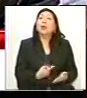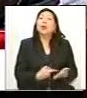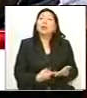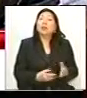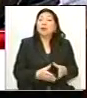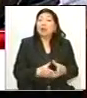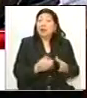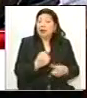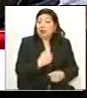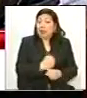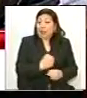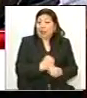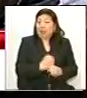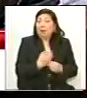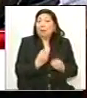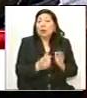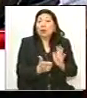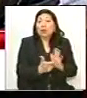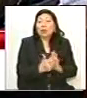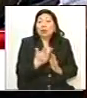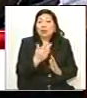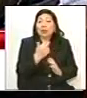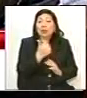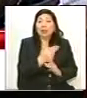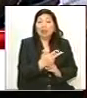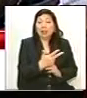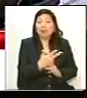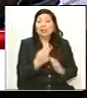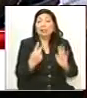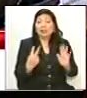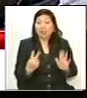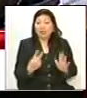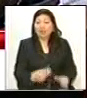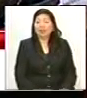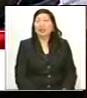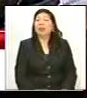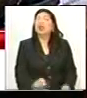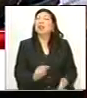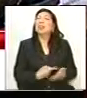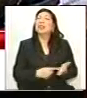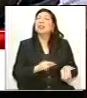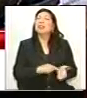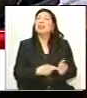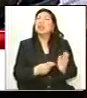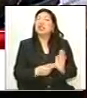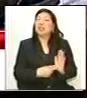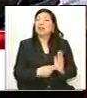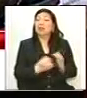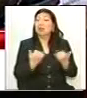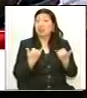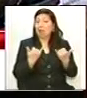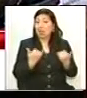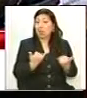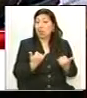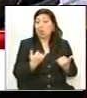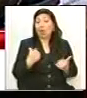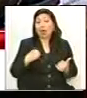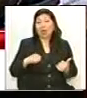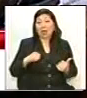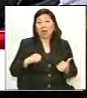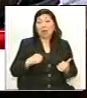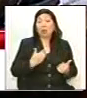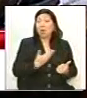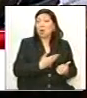las grandes obras por la ley 37.37? ¿No? ¿Eso qué quiere decir? Que si ahorita un señor alcalde, un